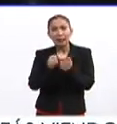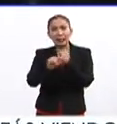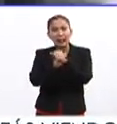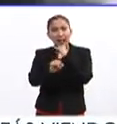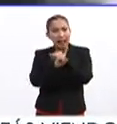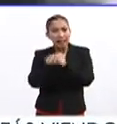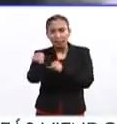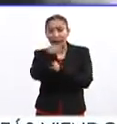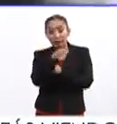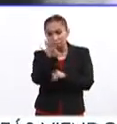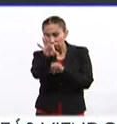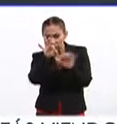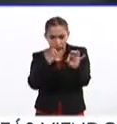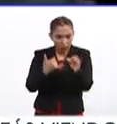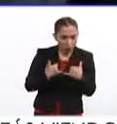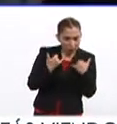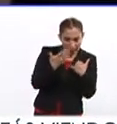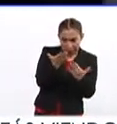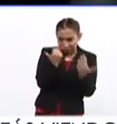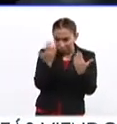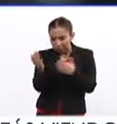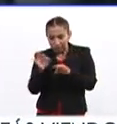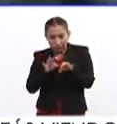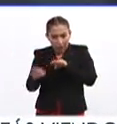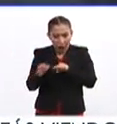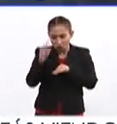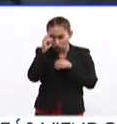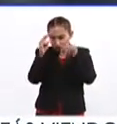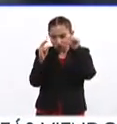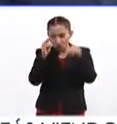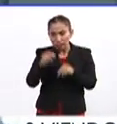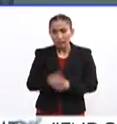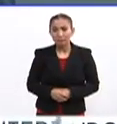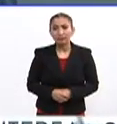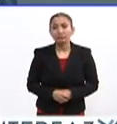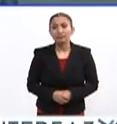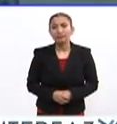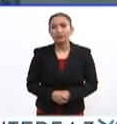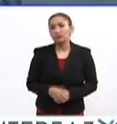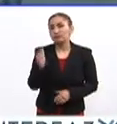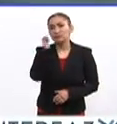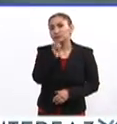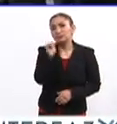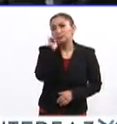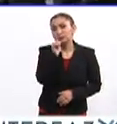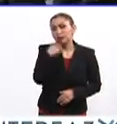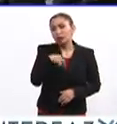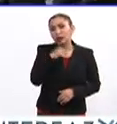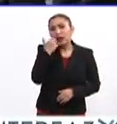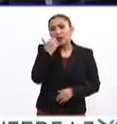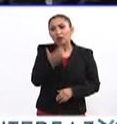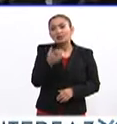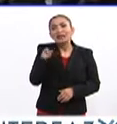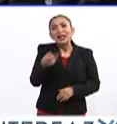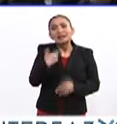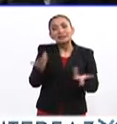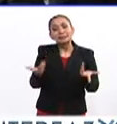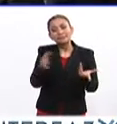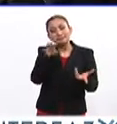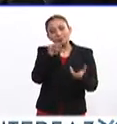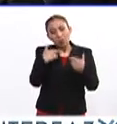digital. Se está buscando muchísimo talento al día de hoy. Lo que siempre estamos buscando es